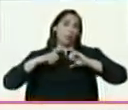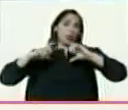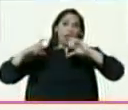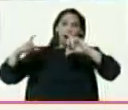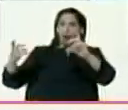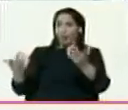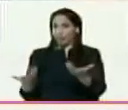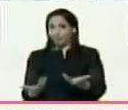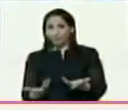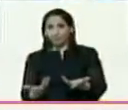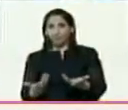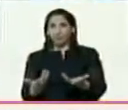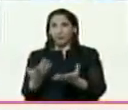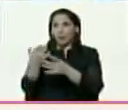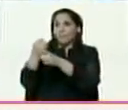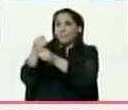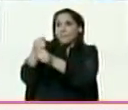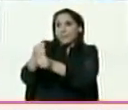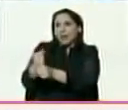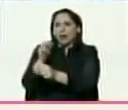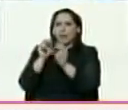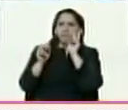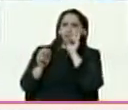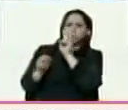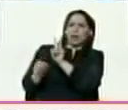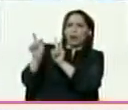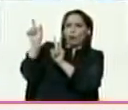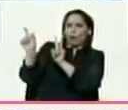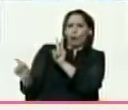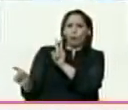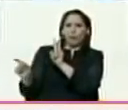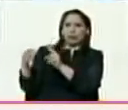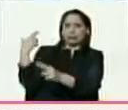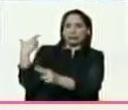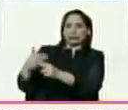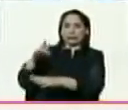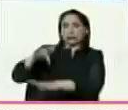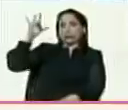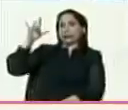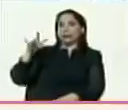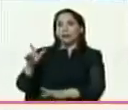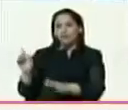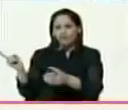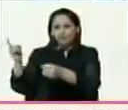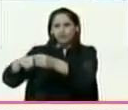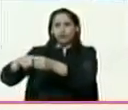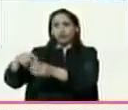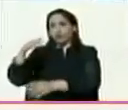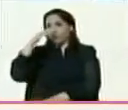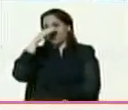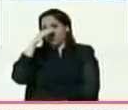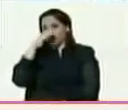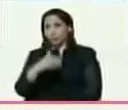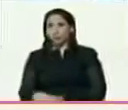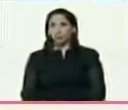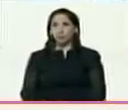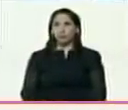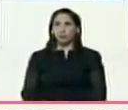a la espera de ver a este sujeto peligrosísimo ya vinculado al narcotráfico para